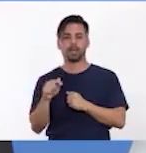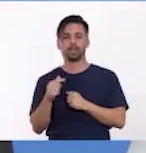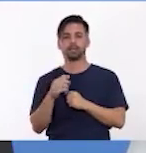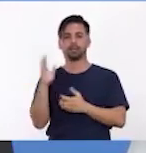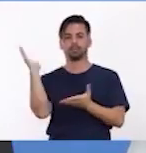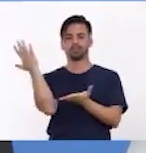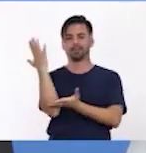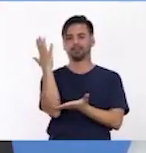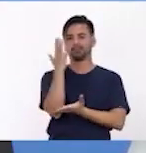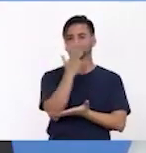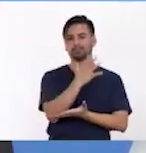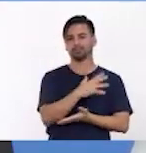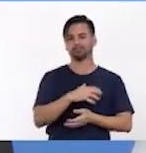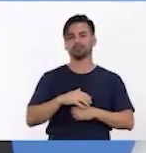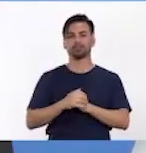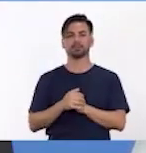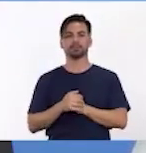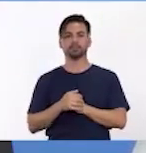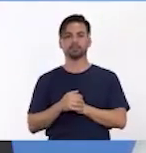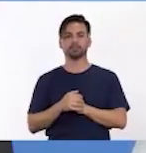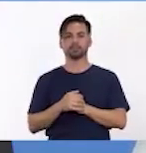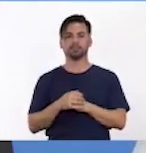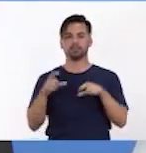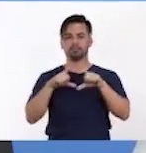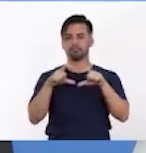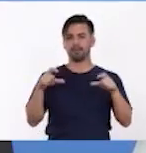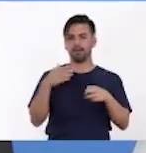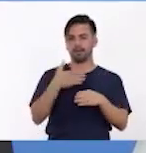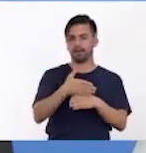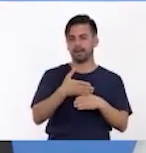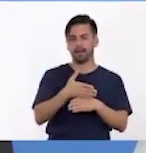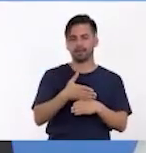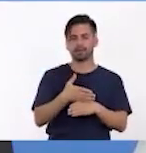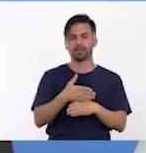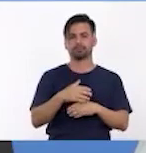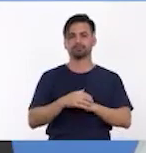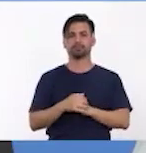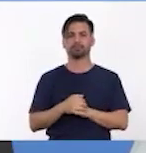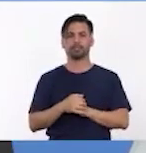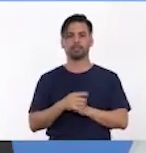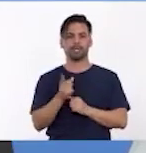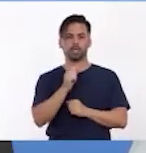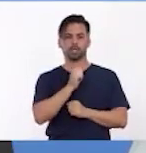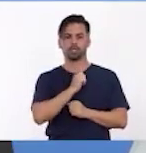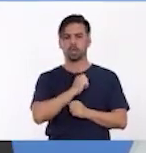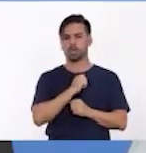bosques para leña, no es porque quieran hacer industria, no es porque quieran